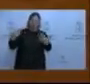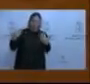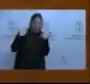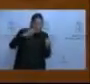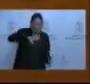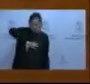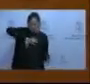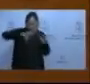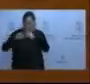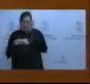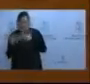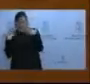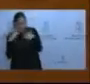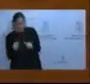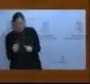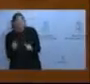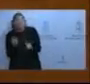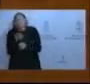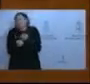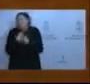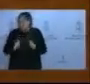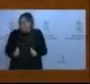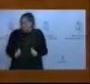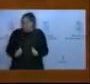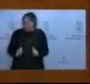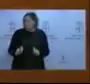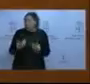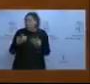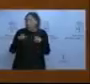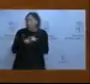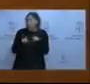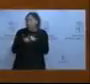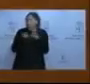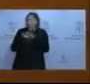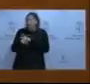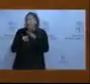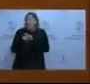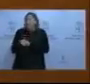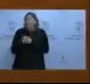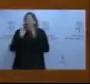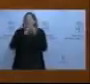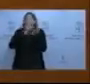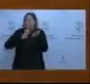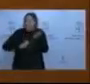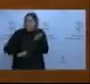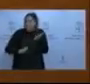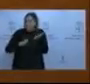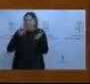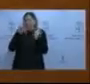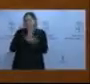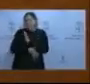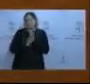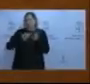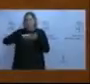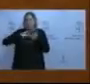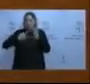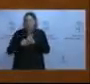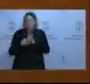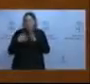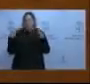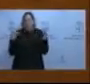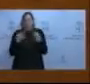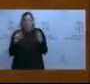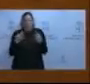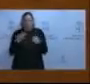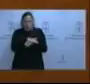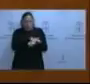propio sistema, incluso, se lo digo como mera curiosidad, ¿no?, de tramitación de los propios informes, yo creo que es un sistema que le es cómodo al Gobierno. Yo